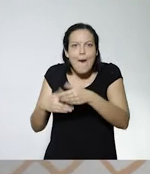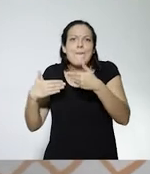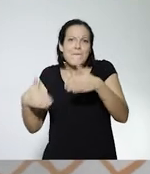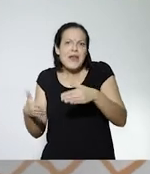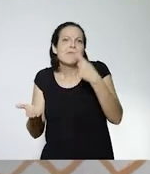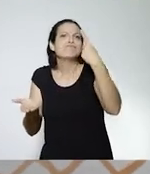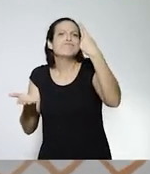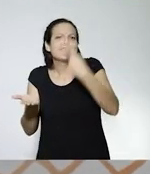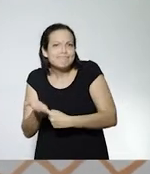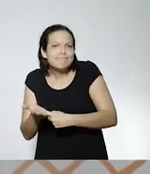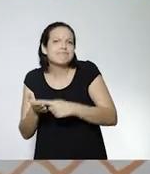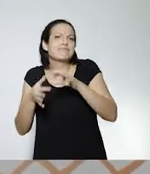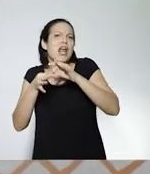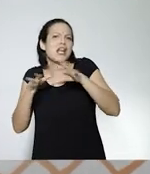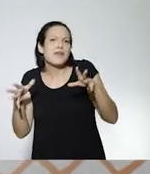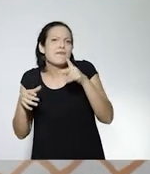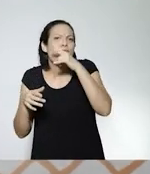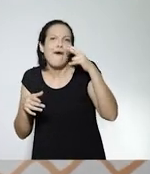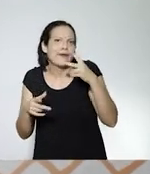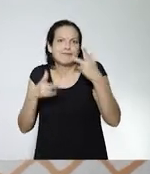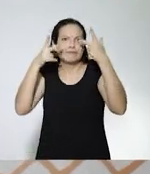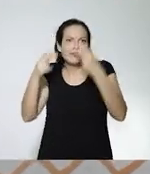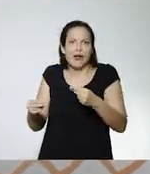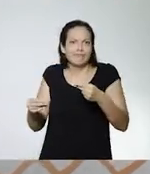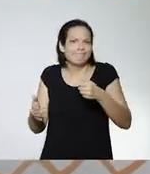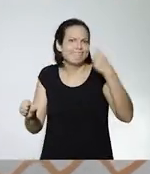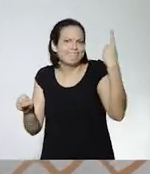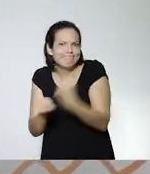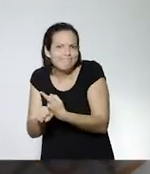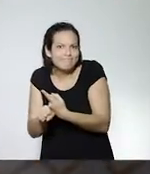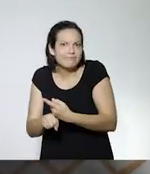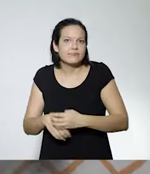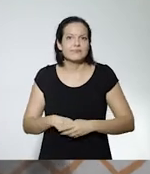pudieran decidir libremente cómo oler.